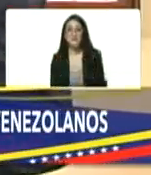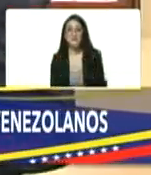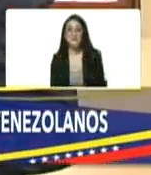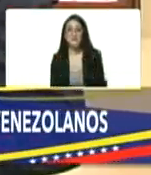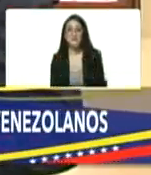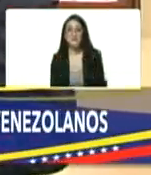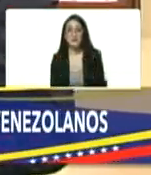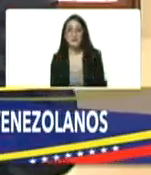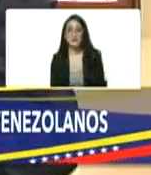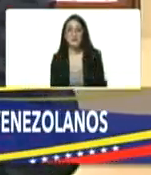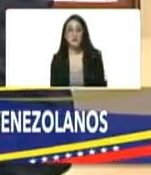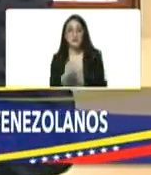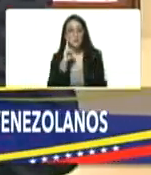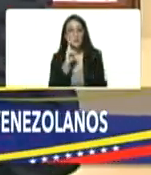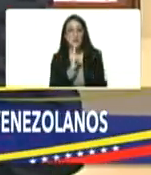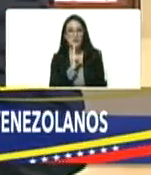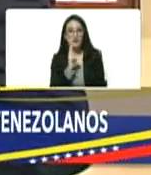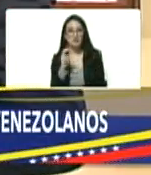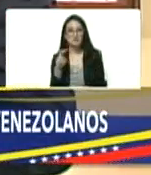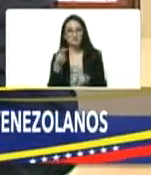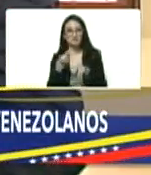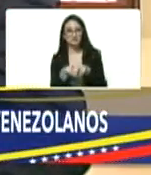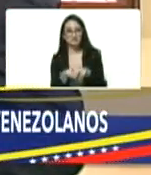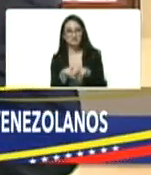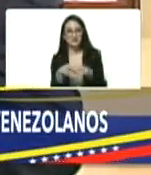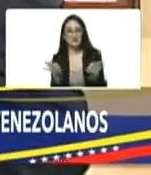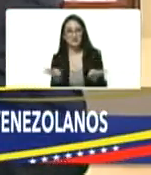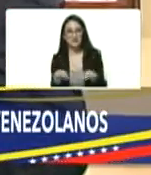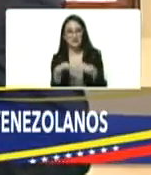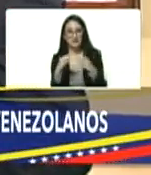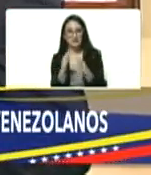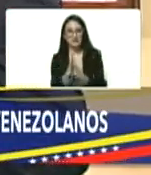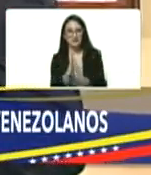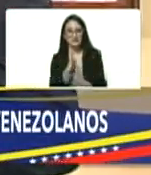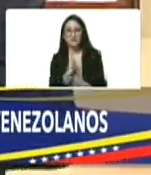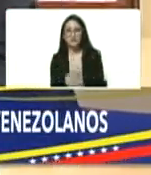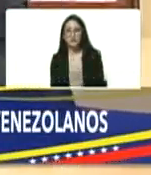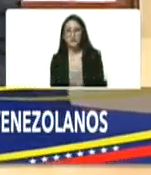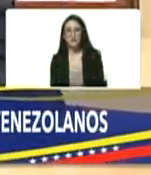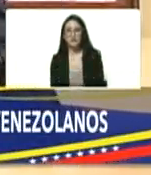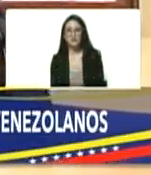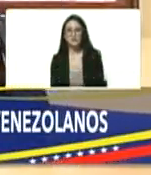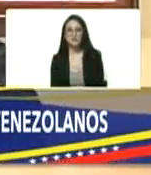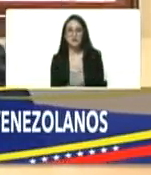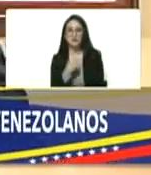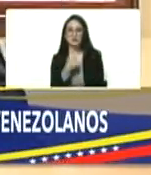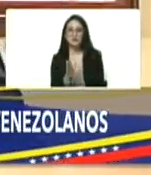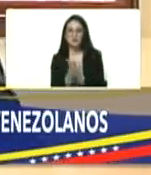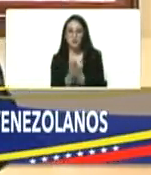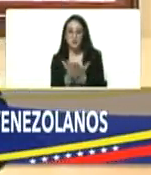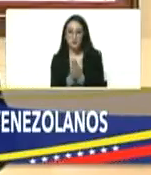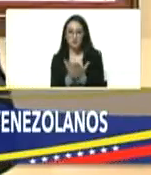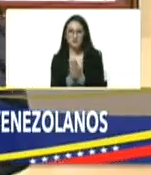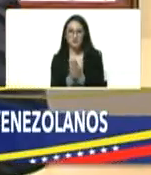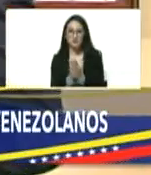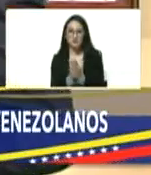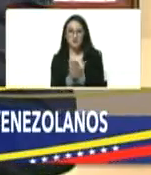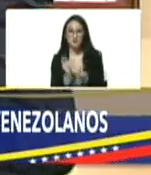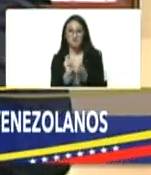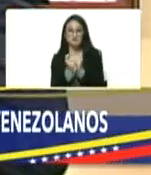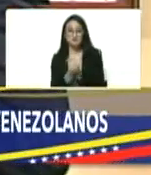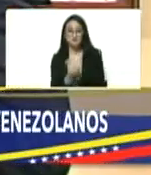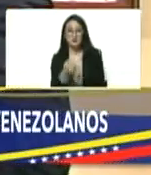que Bolívar le posara en largas sesiones para hacer los bocetos que luego convertirían